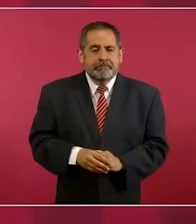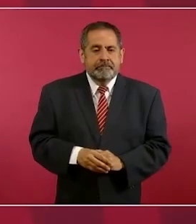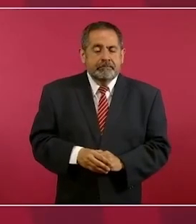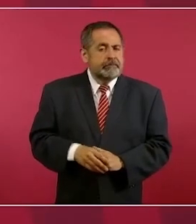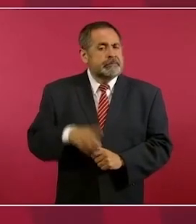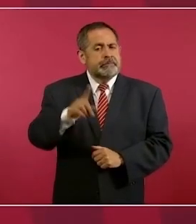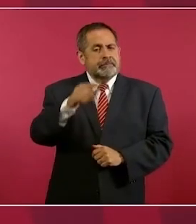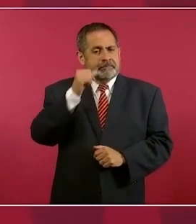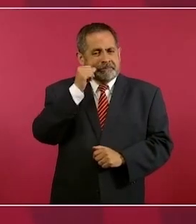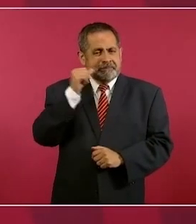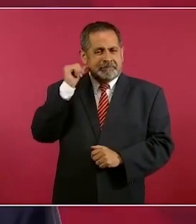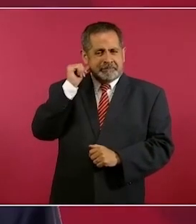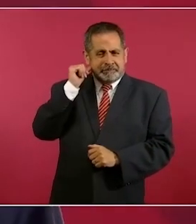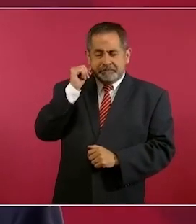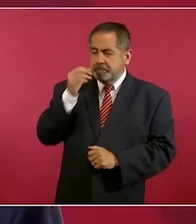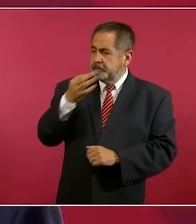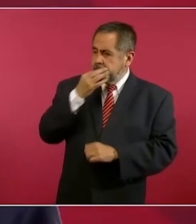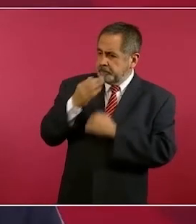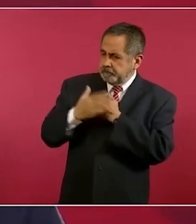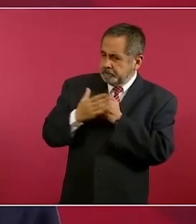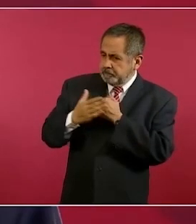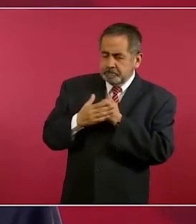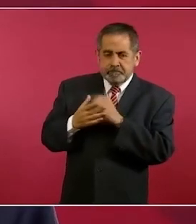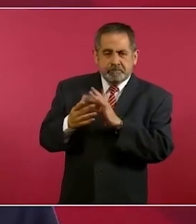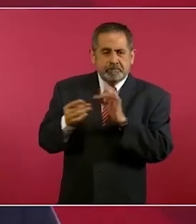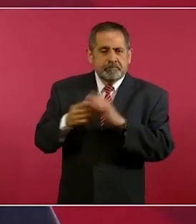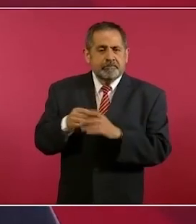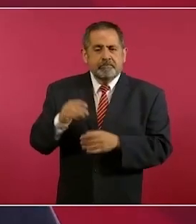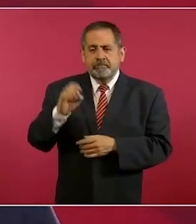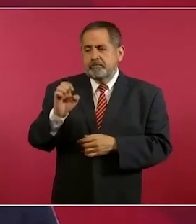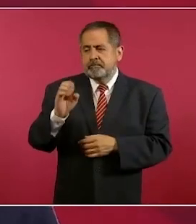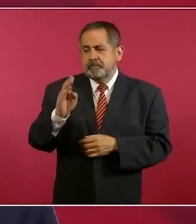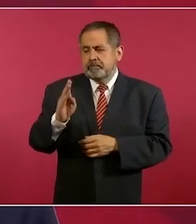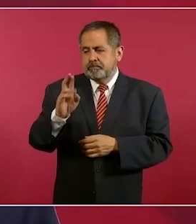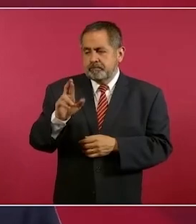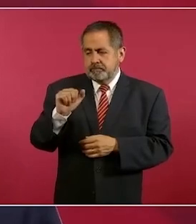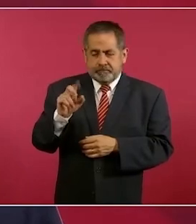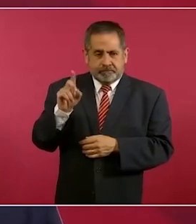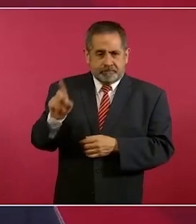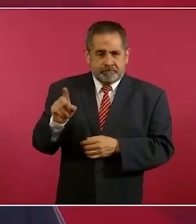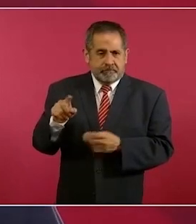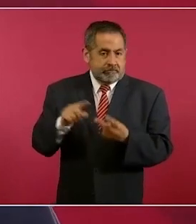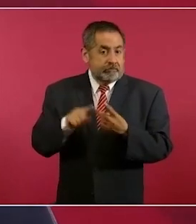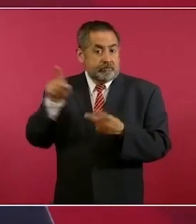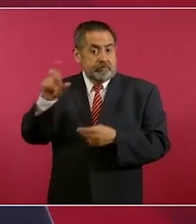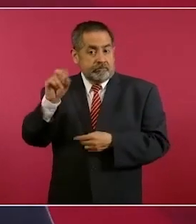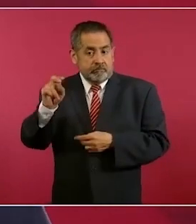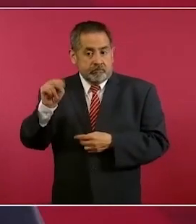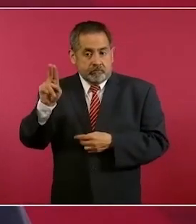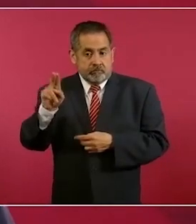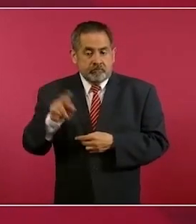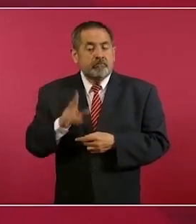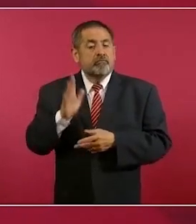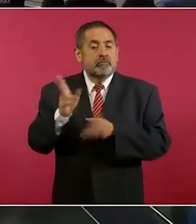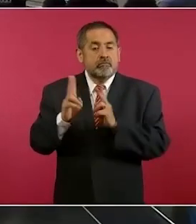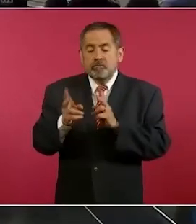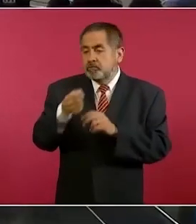Ayer me informó Marcelo Ebrard en la ONU que se